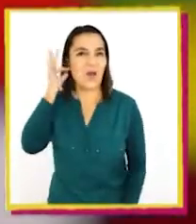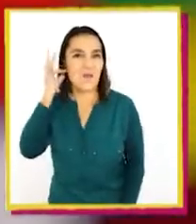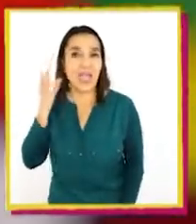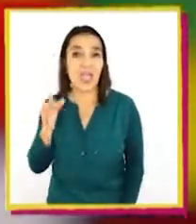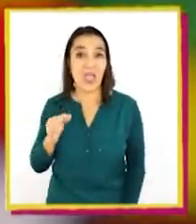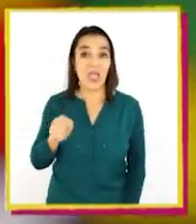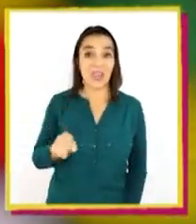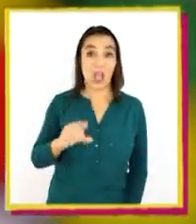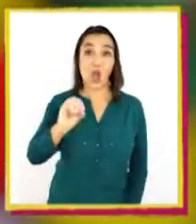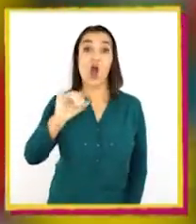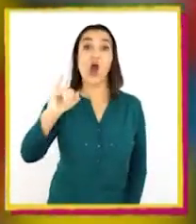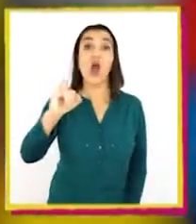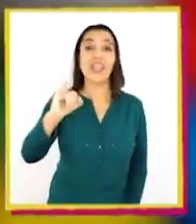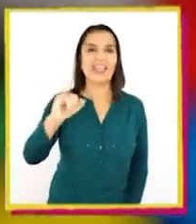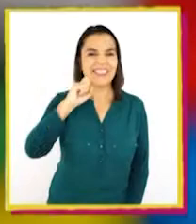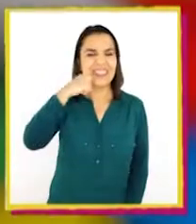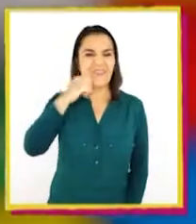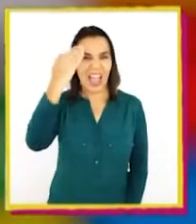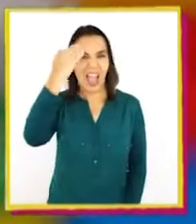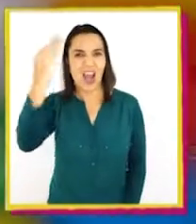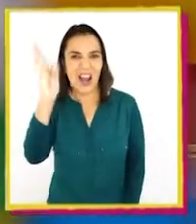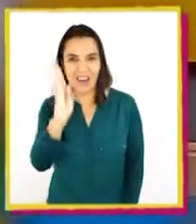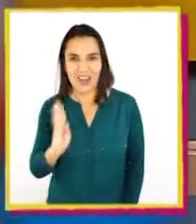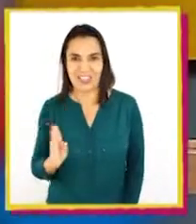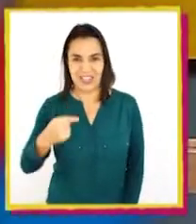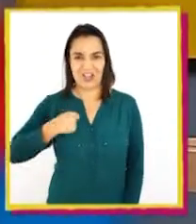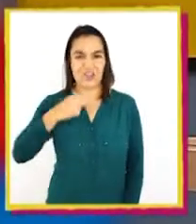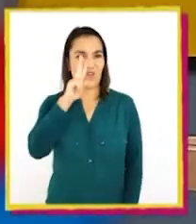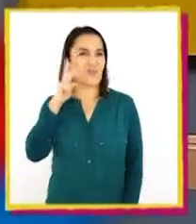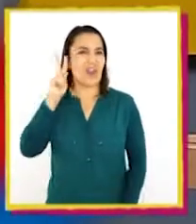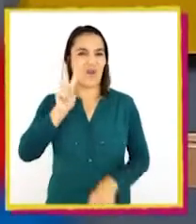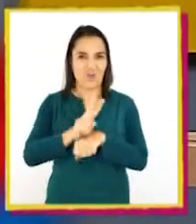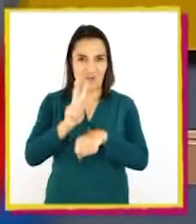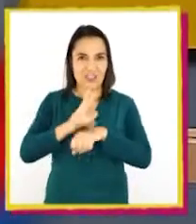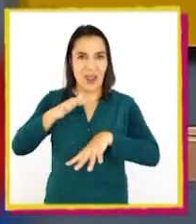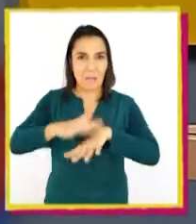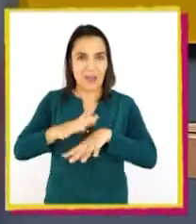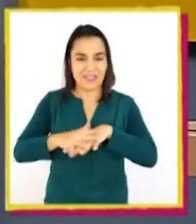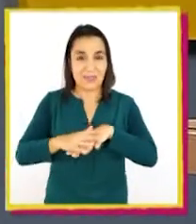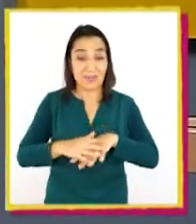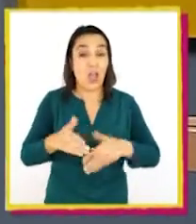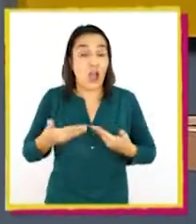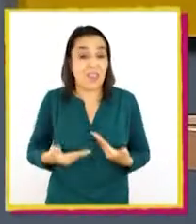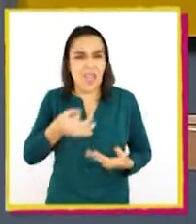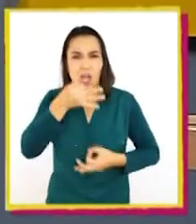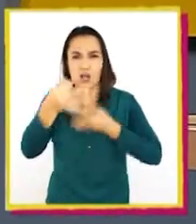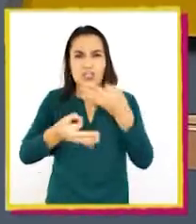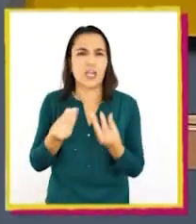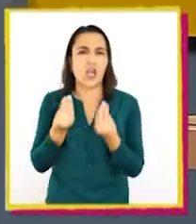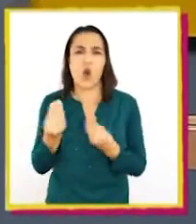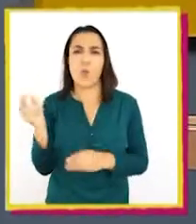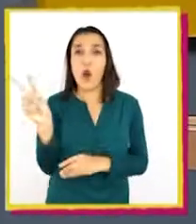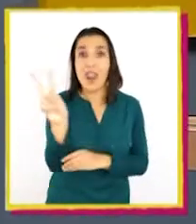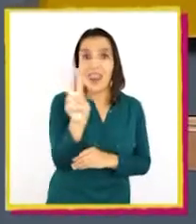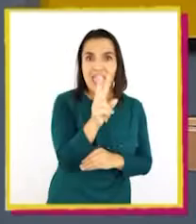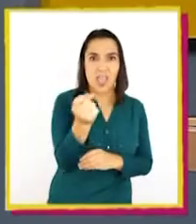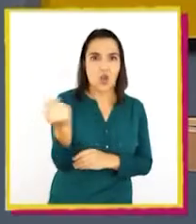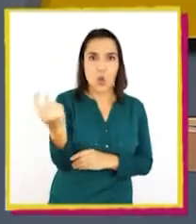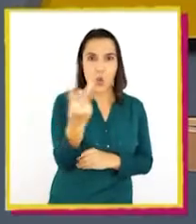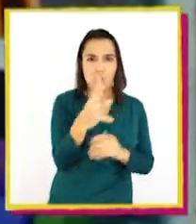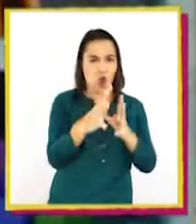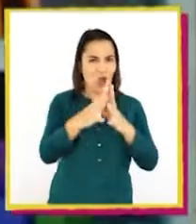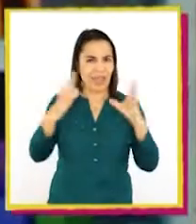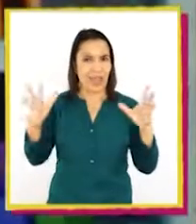amigas. Como dicen en Brasil, hoy soy Viviana, su profesora de matemática. Y hoy les contaré cómo se leen números